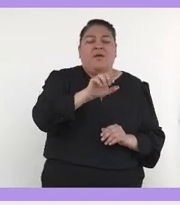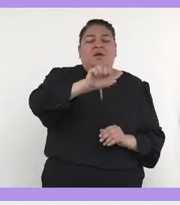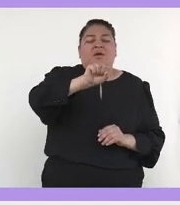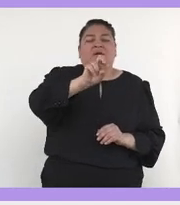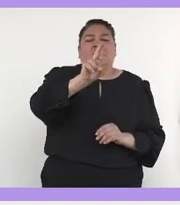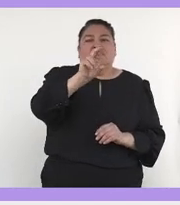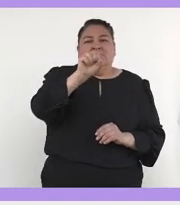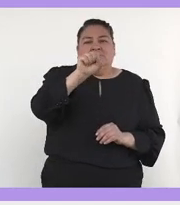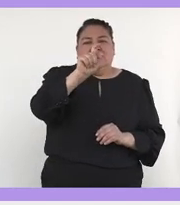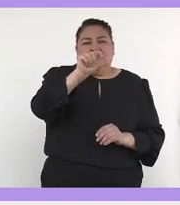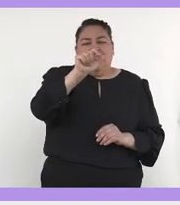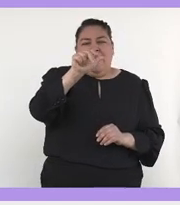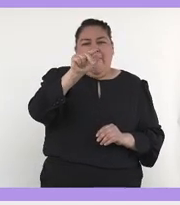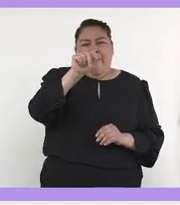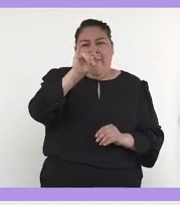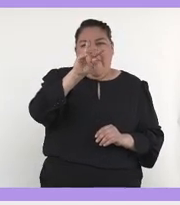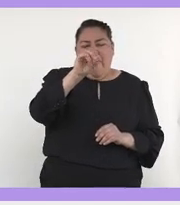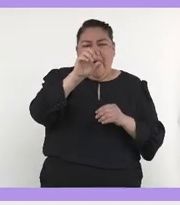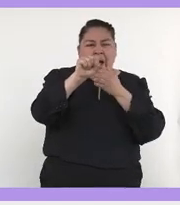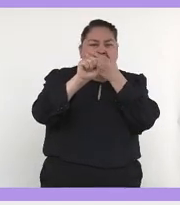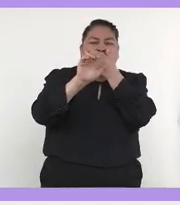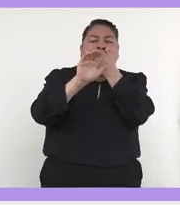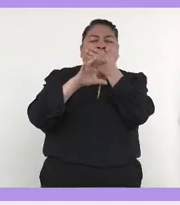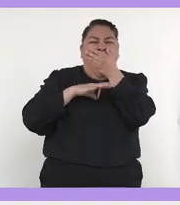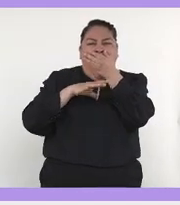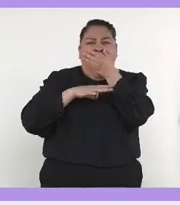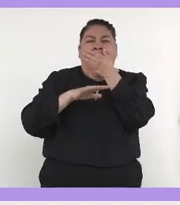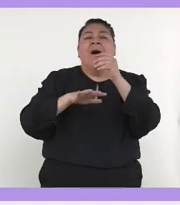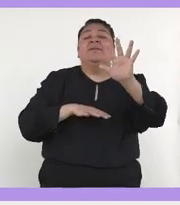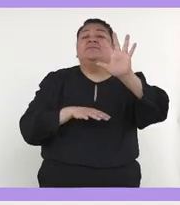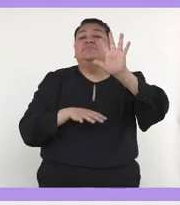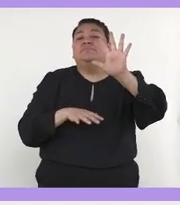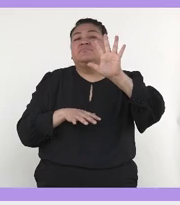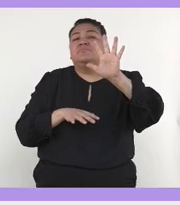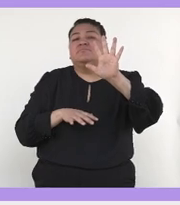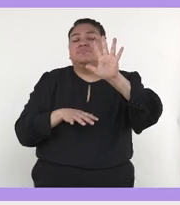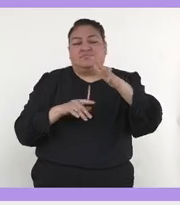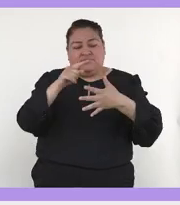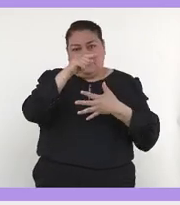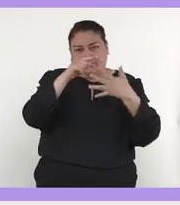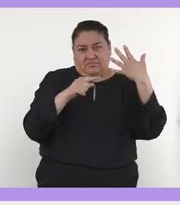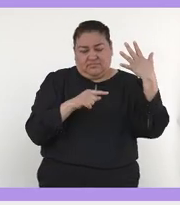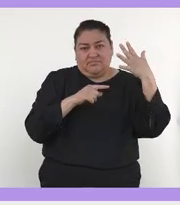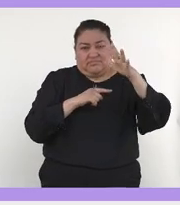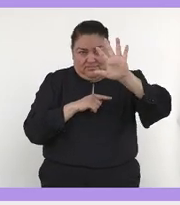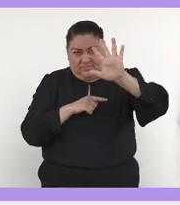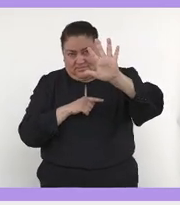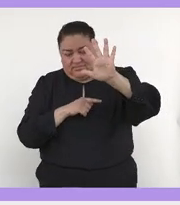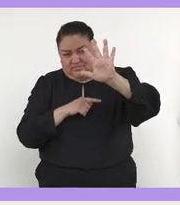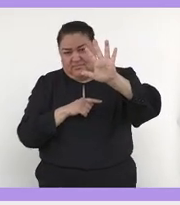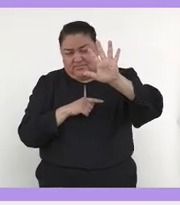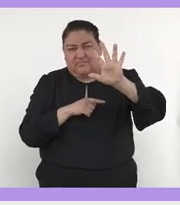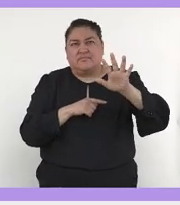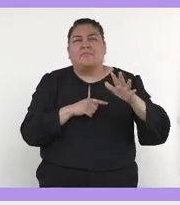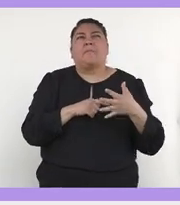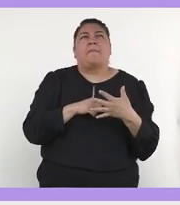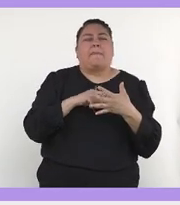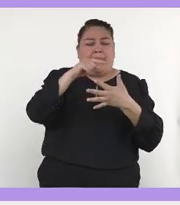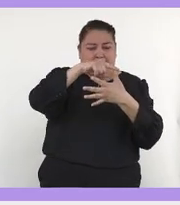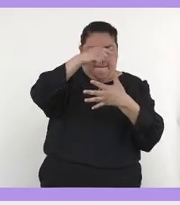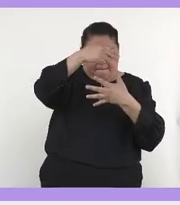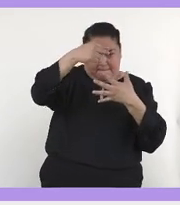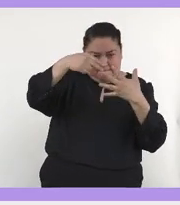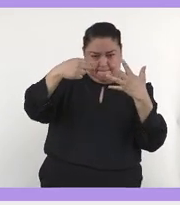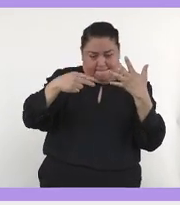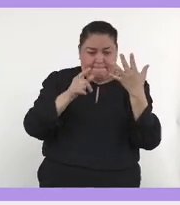ahí pues ya les dije hay cinco tipos de sustantivos Pero hay un sustantivo no me voy a poner muy técnica pero en sustantivos variables y esos